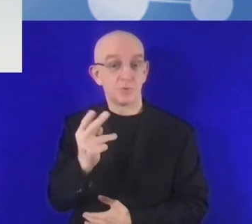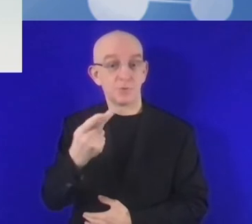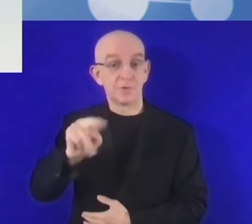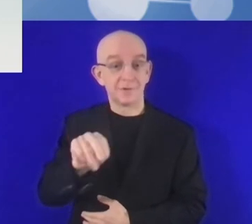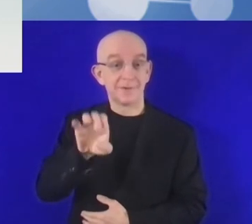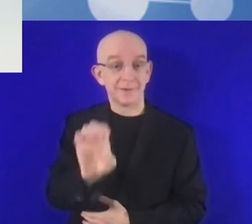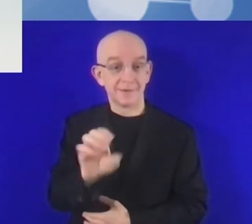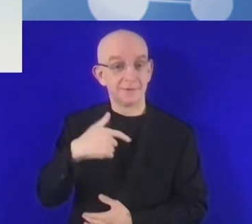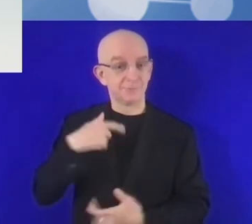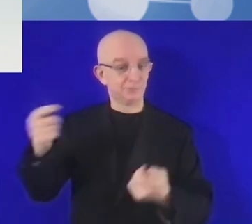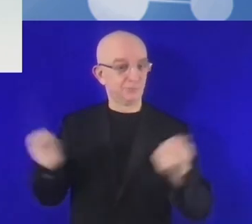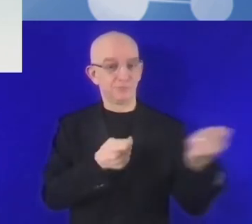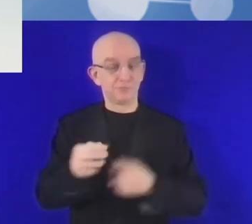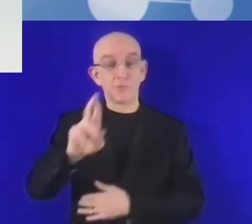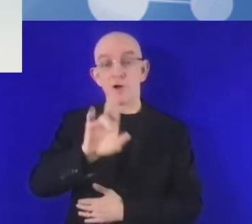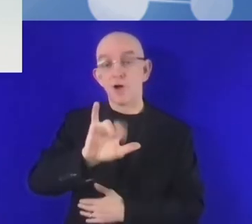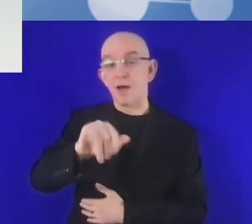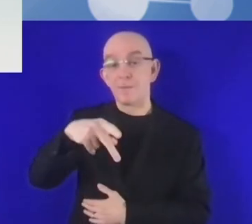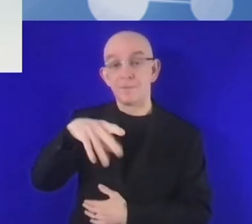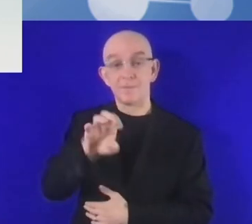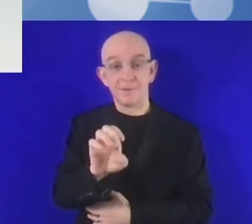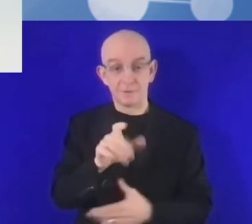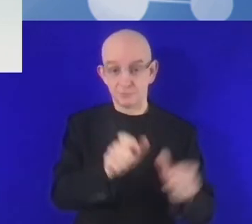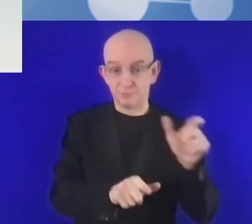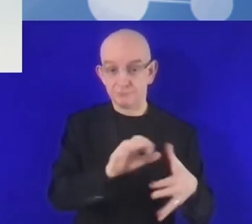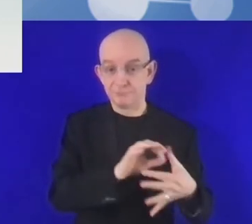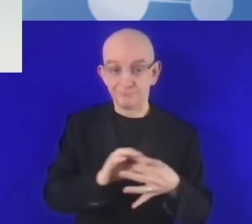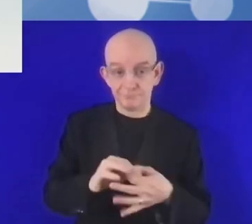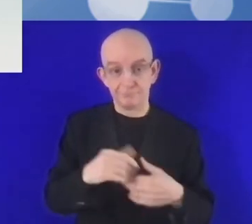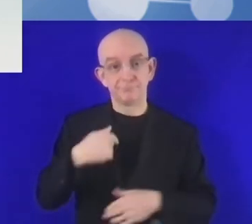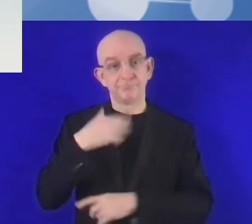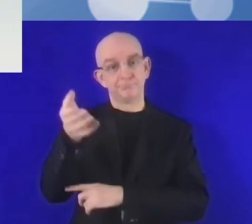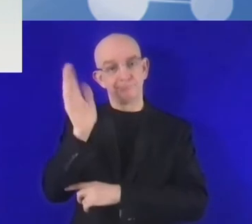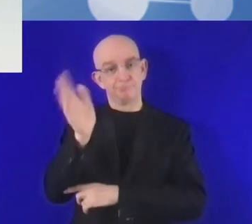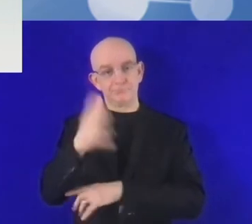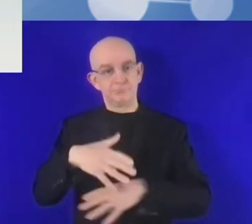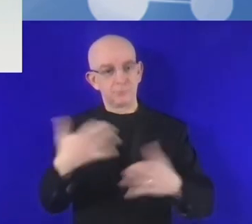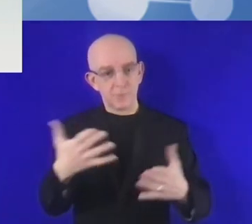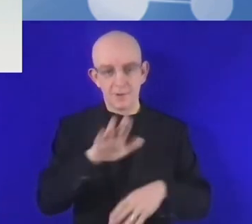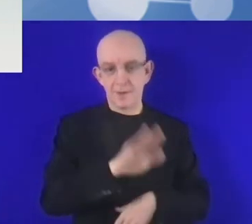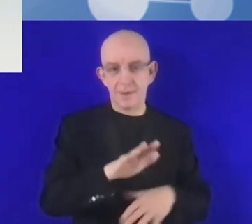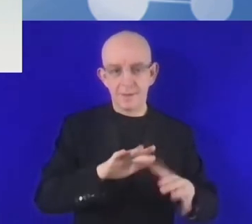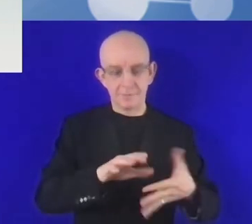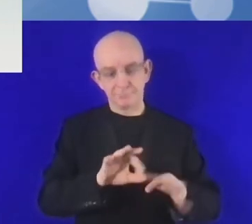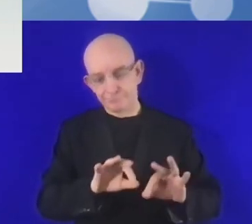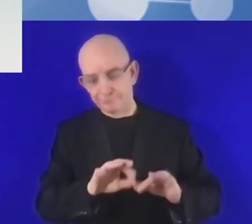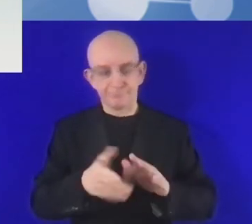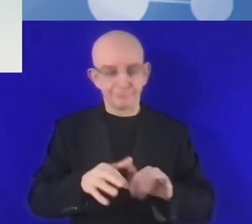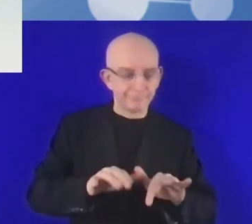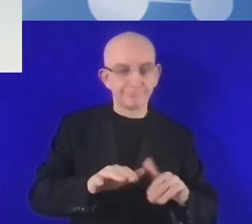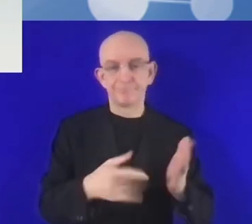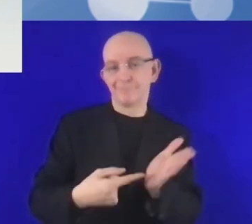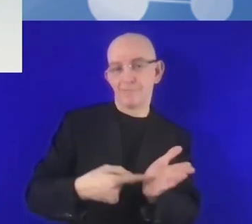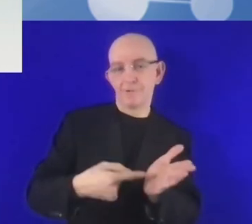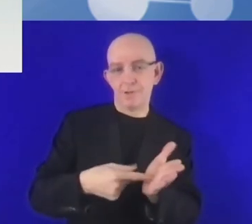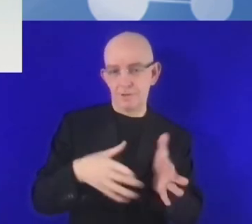Kühne, soy la jefa de la comunidad RIPE. Y hoy hablaré en nombre de esta